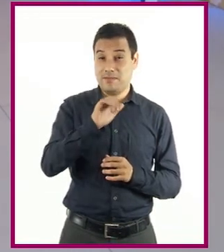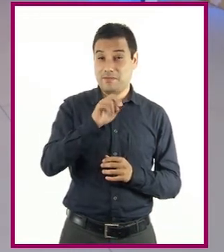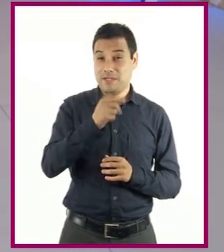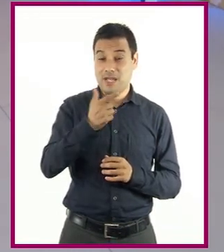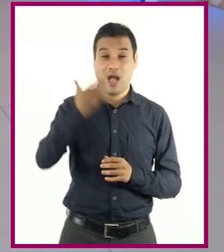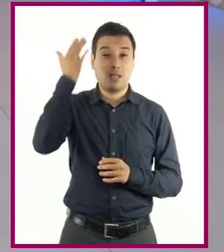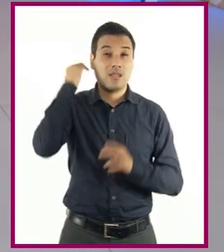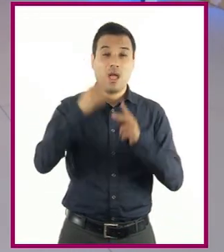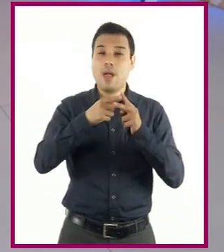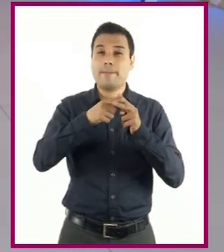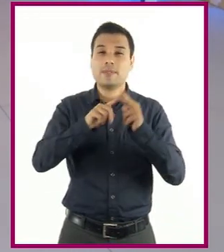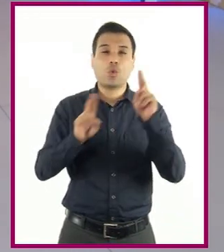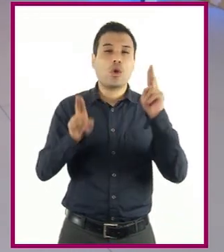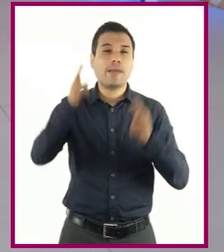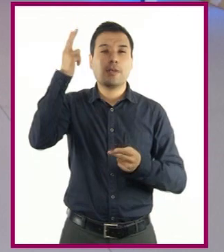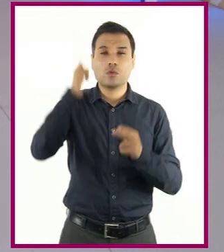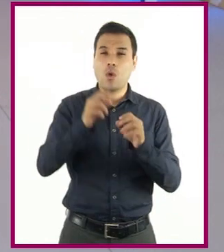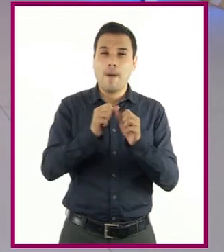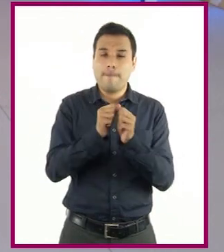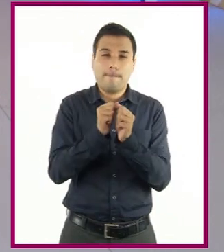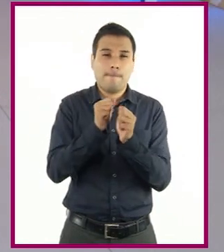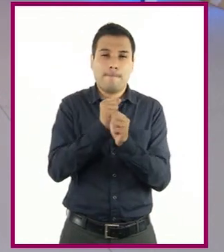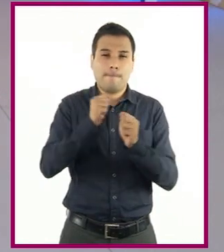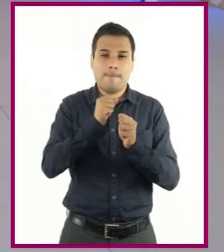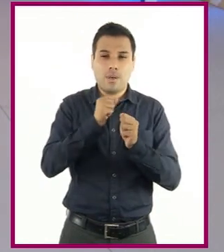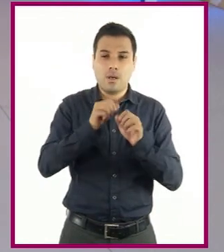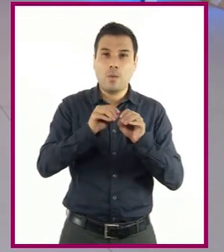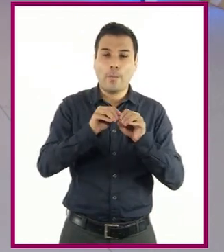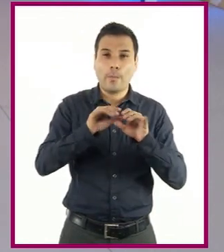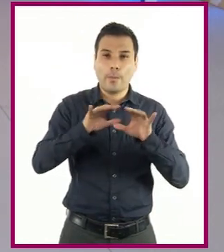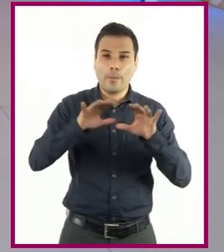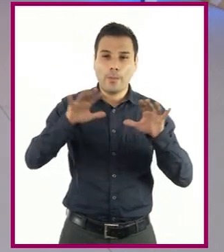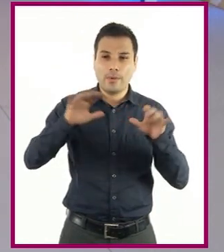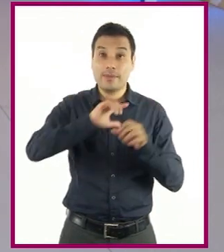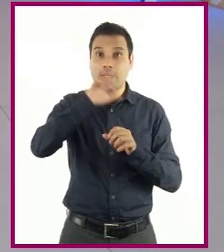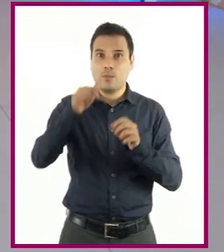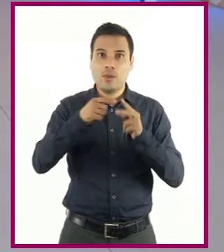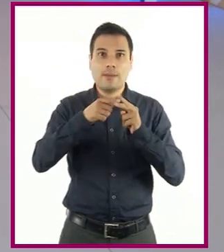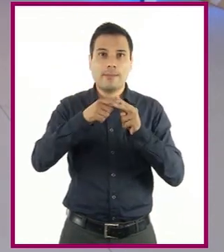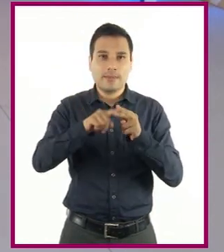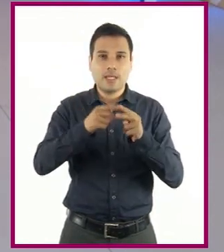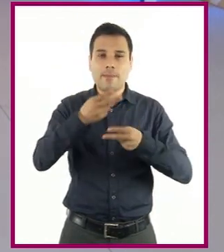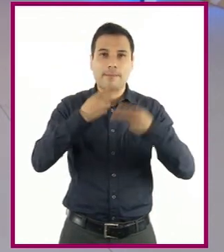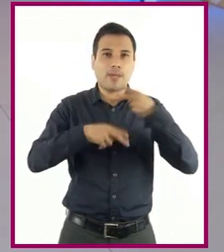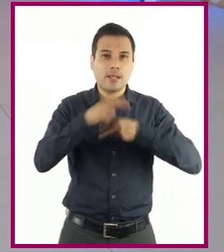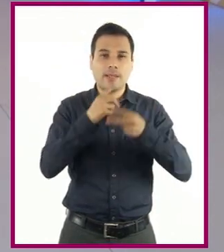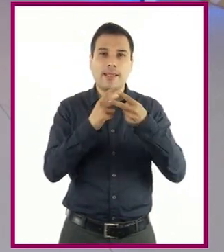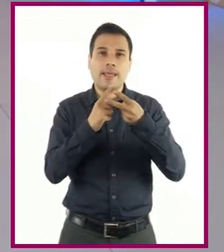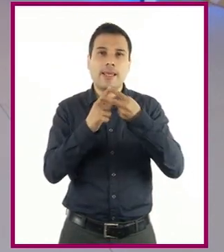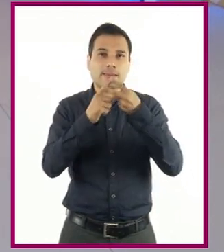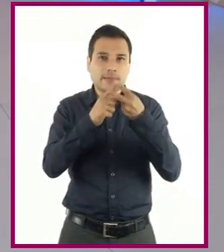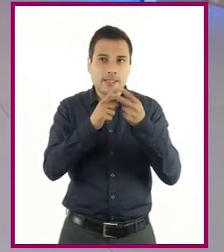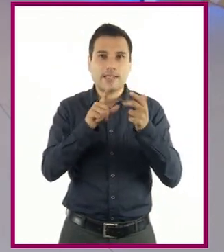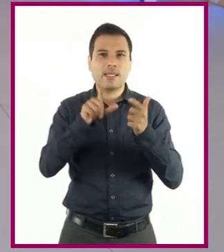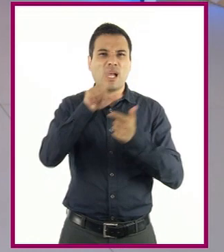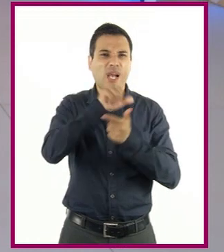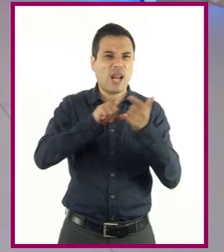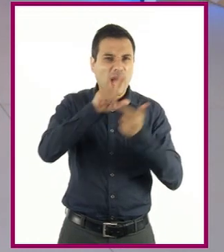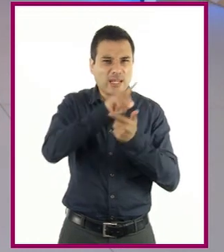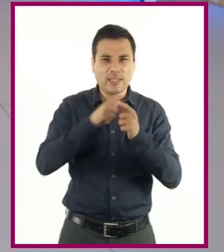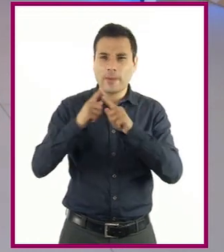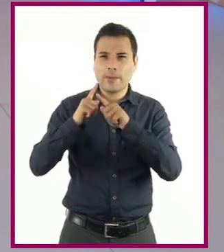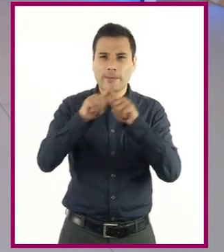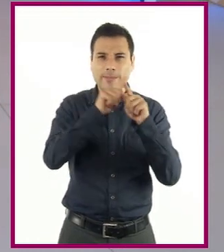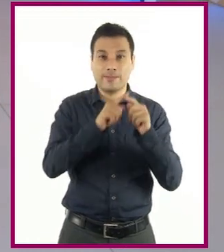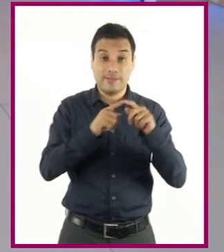universo, la materia comenzó a agruparse para formar los cuerpos estelares, entre ellos las galaxias. De ahí